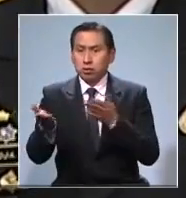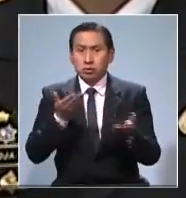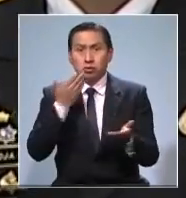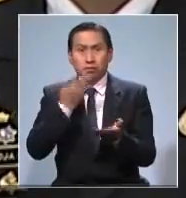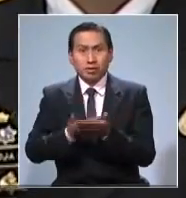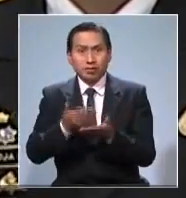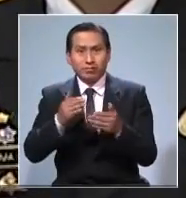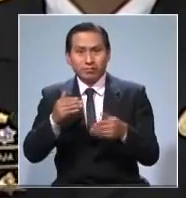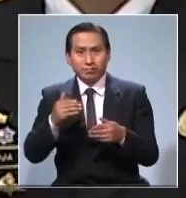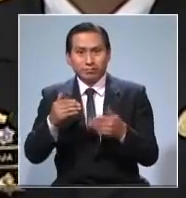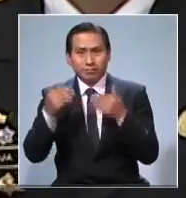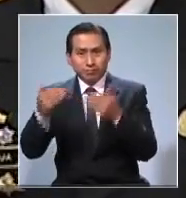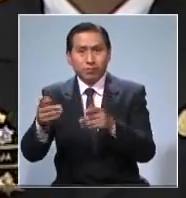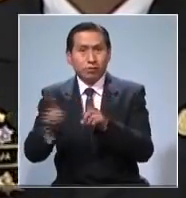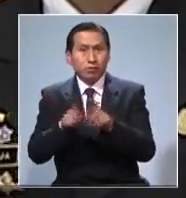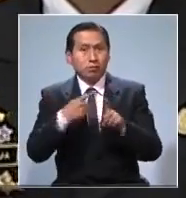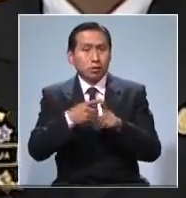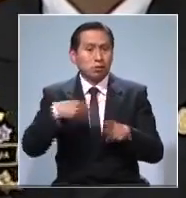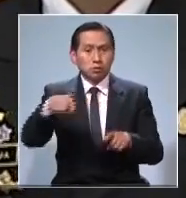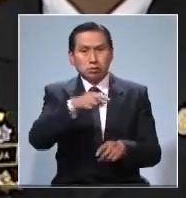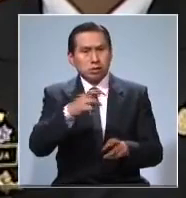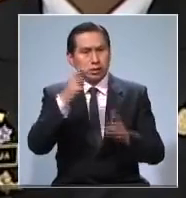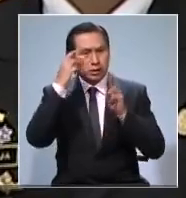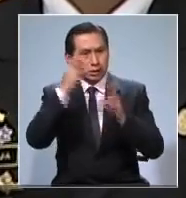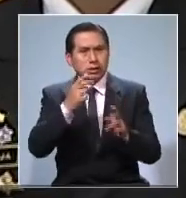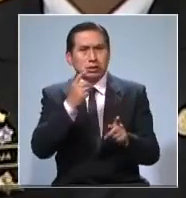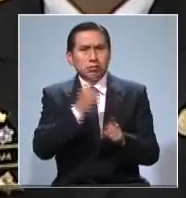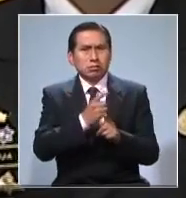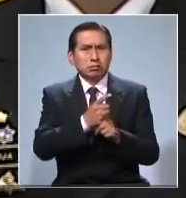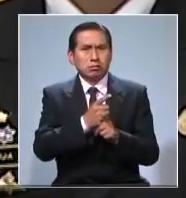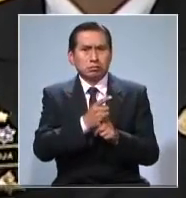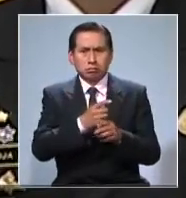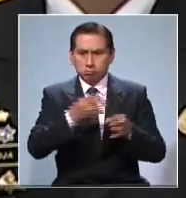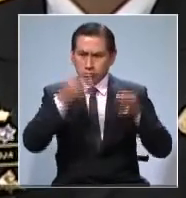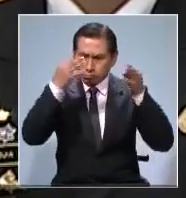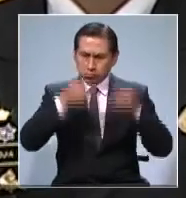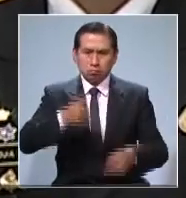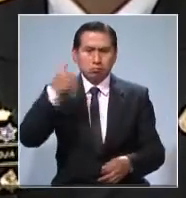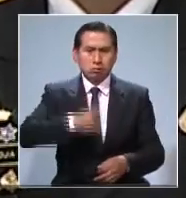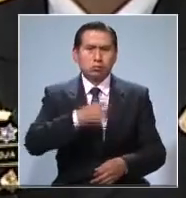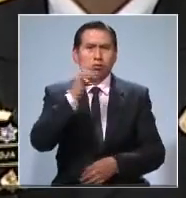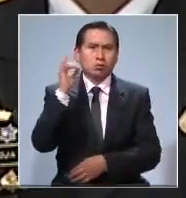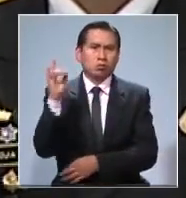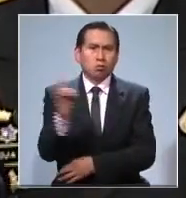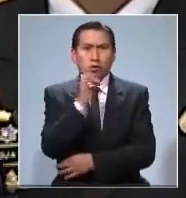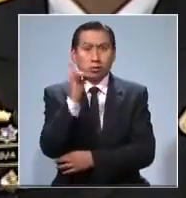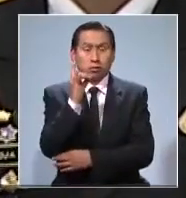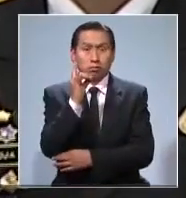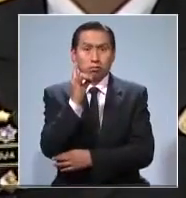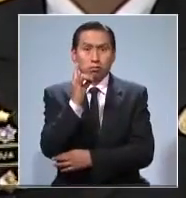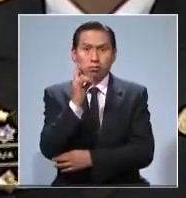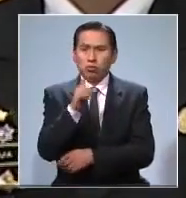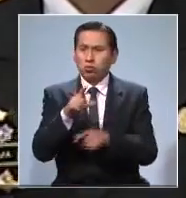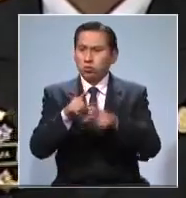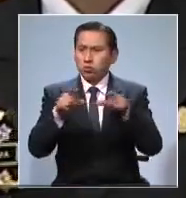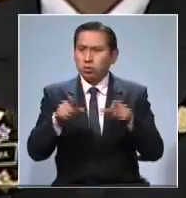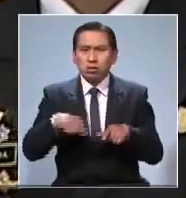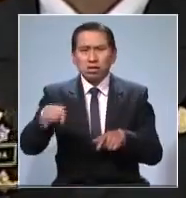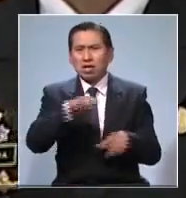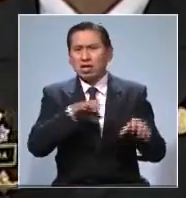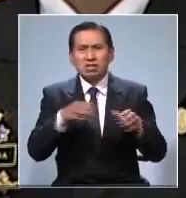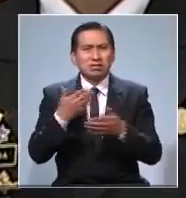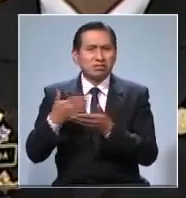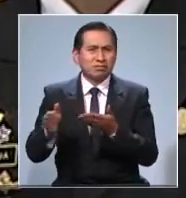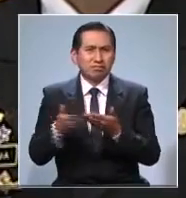boliviano, como para que haga respetar la soberanía de nuestro país en cada una de sus acciones.